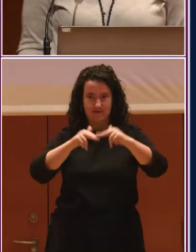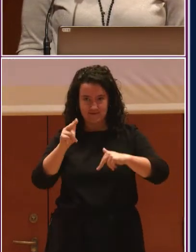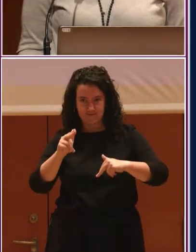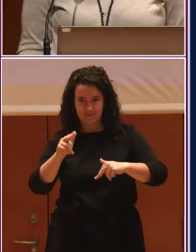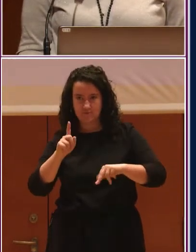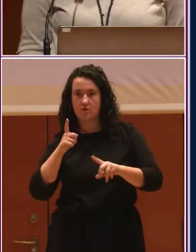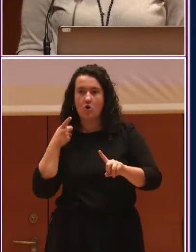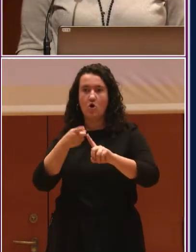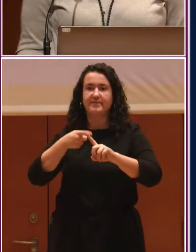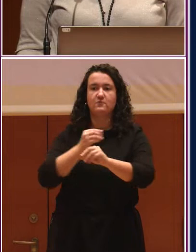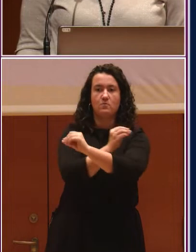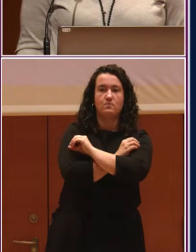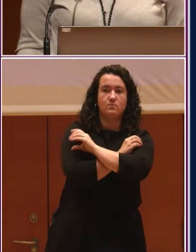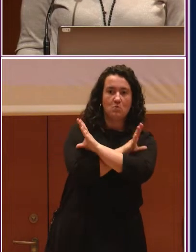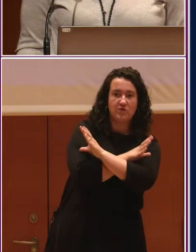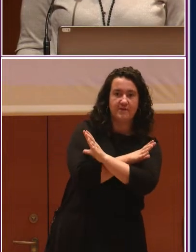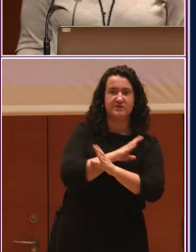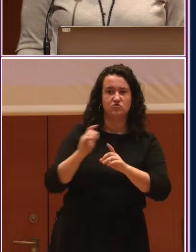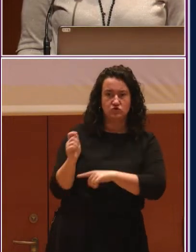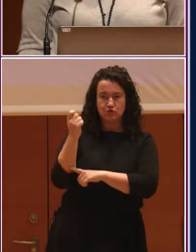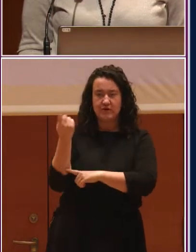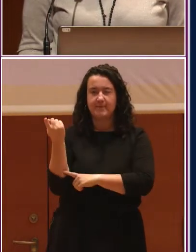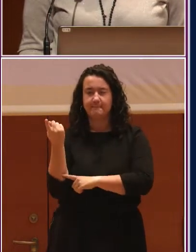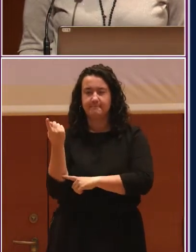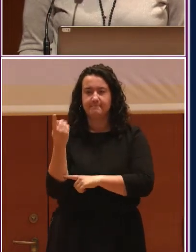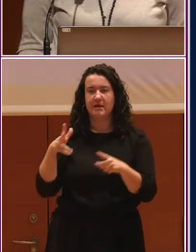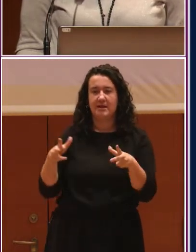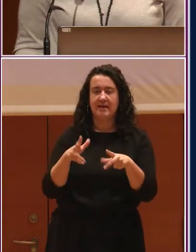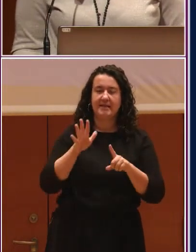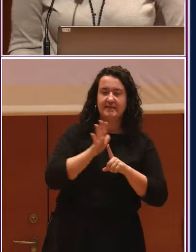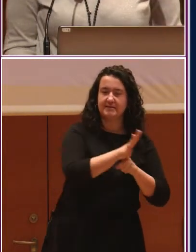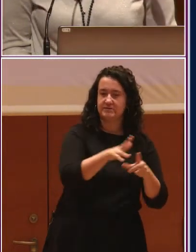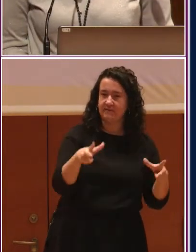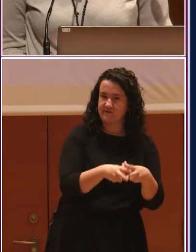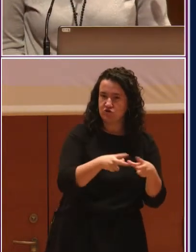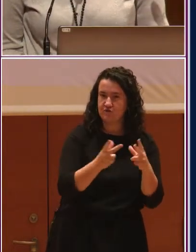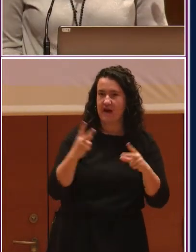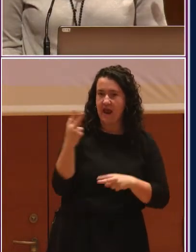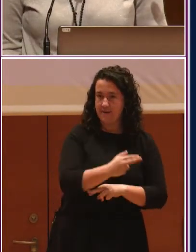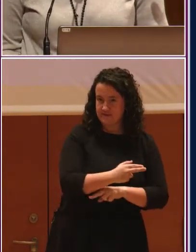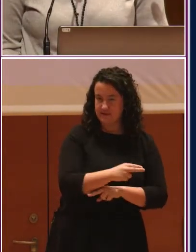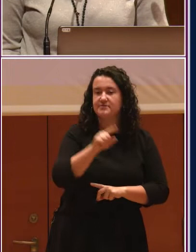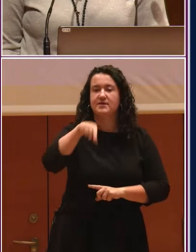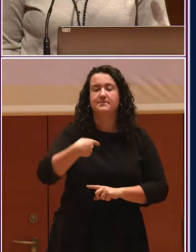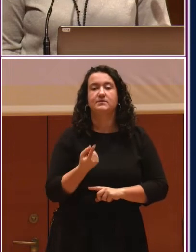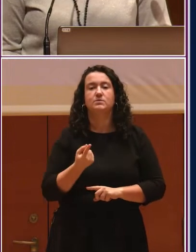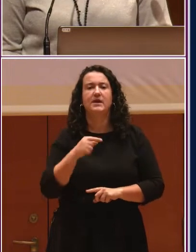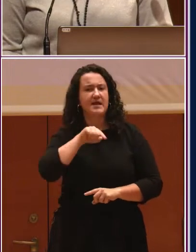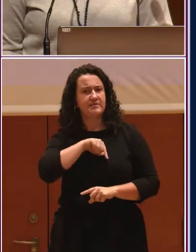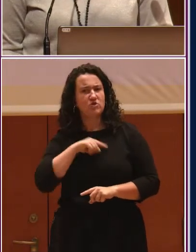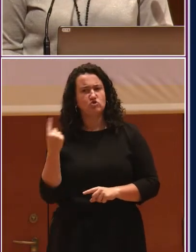años buscar la sensibilización y crear una red Sarea entre distintas mujeres